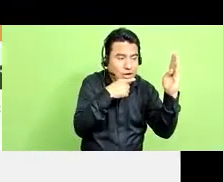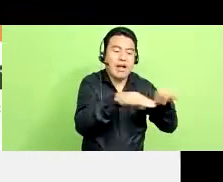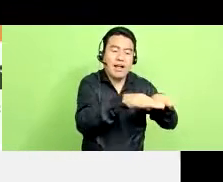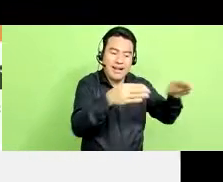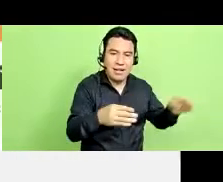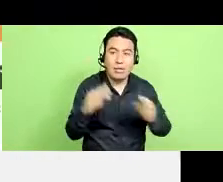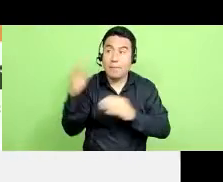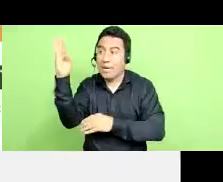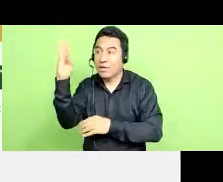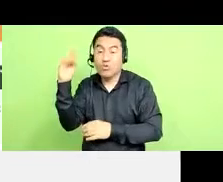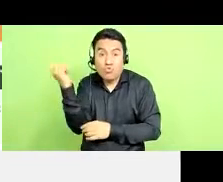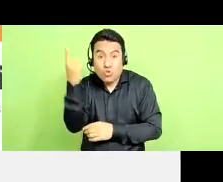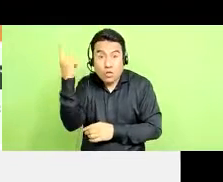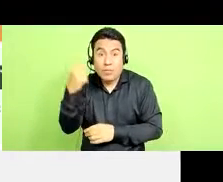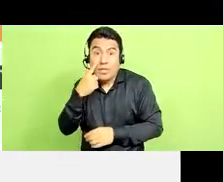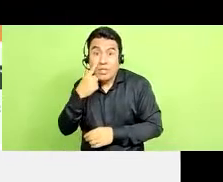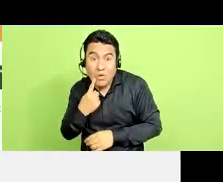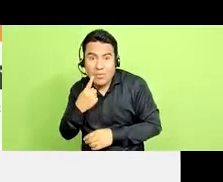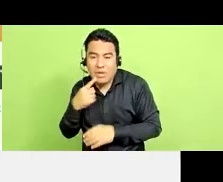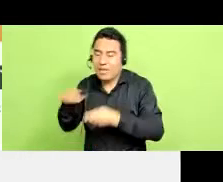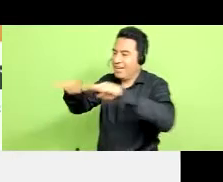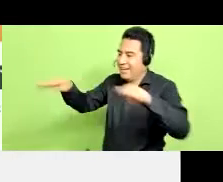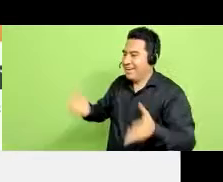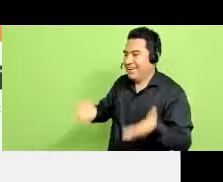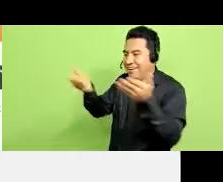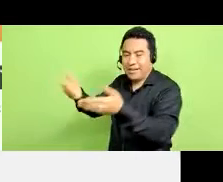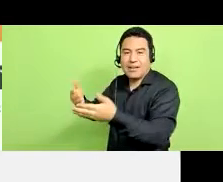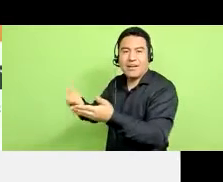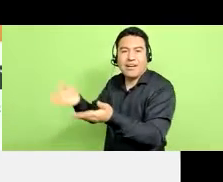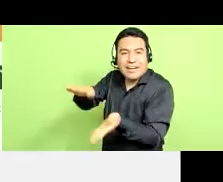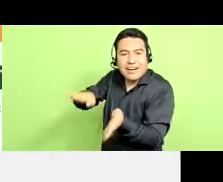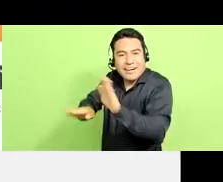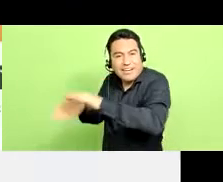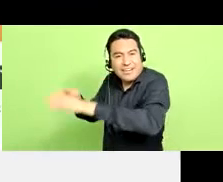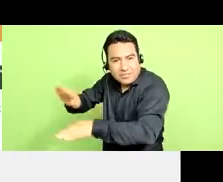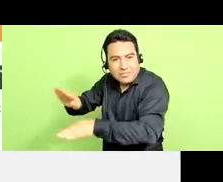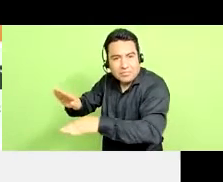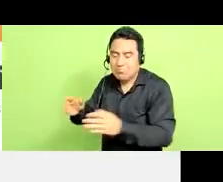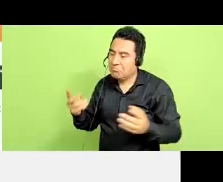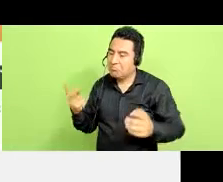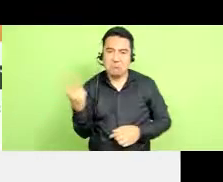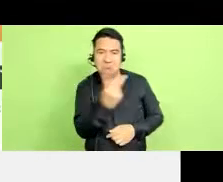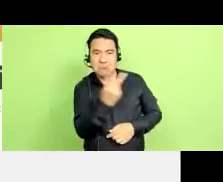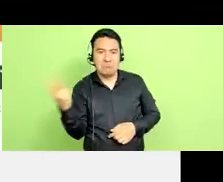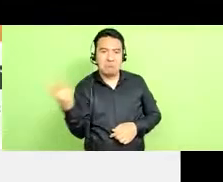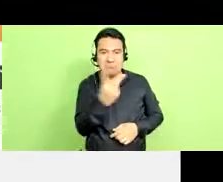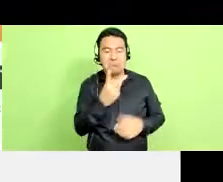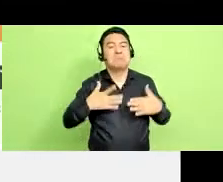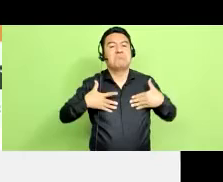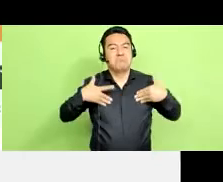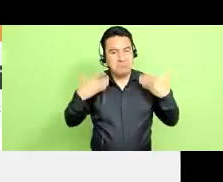valerón es como el de damas o asumen en puede estar ubicados de unos amigos